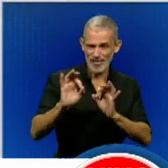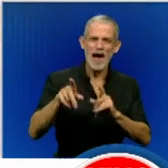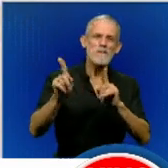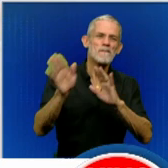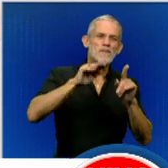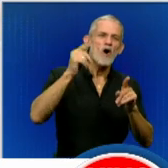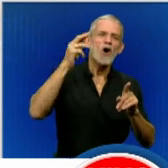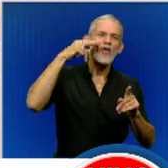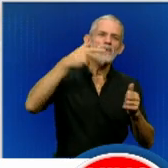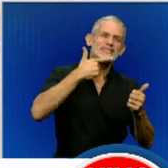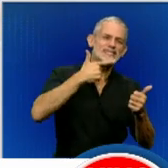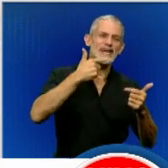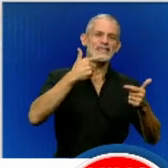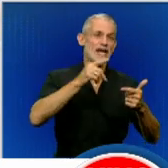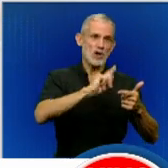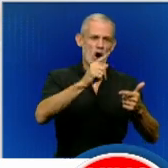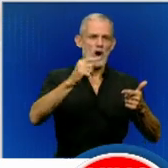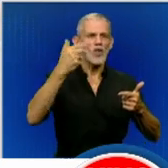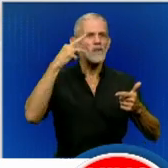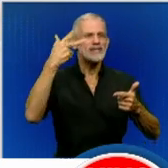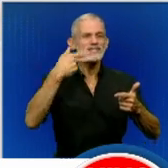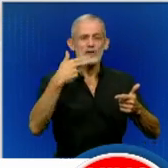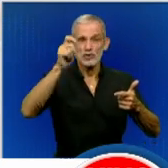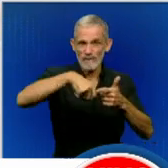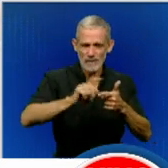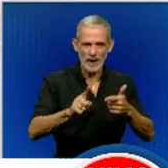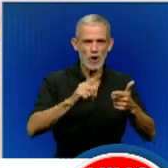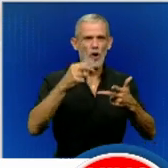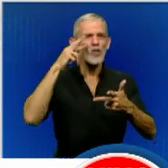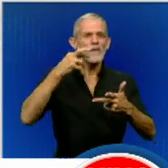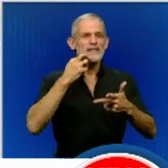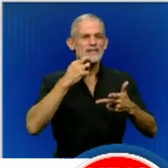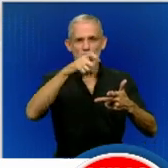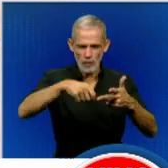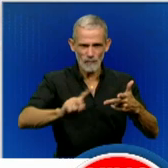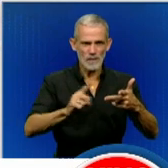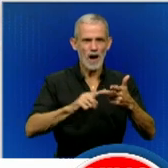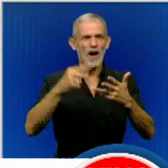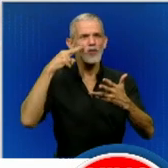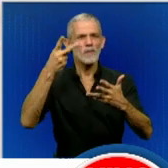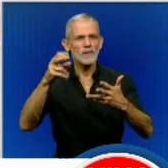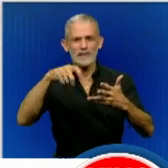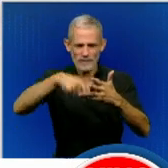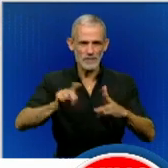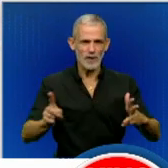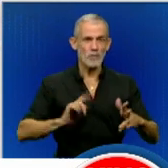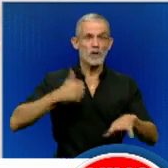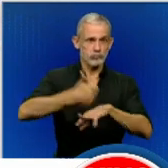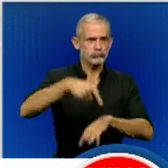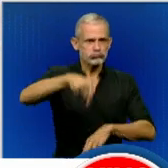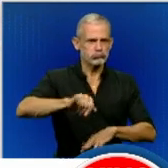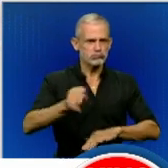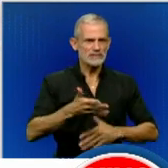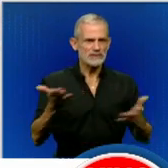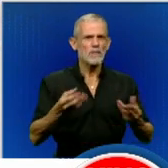7 ni en 2018 tampoco firmamos de 2019 y tampoco firmamos el 2020 pero estamos acá dando el debate